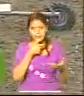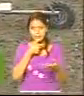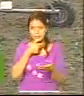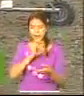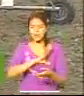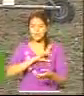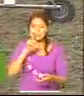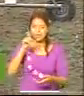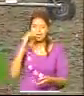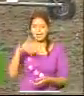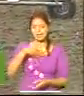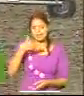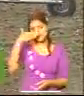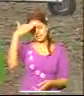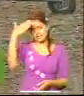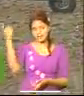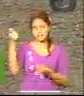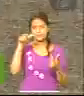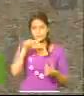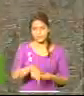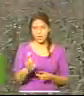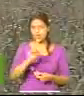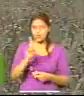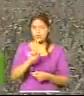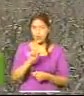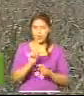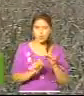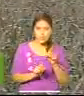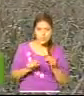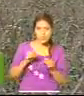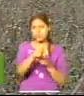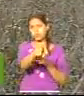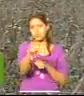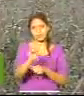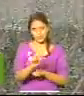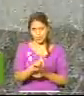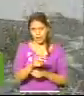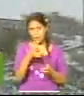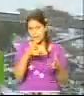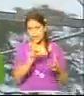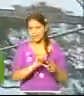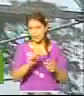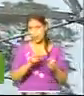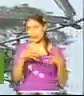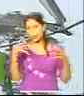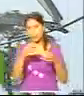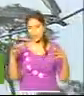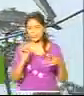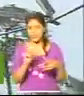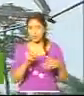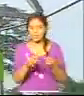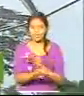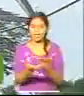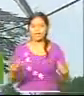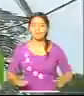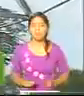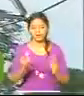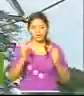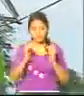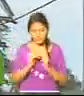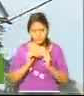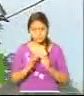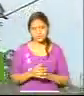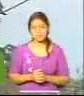República de Irán. Todos son los cohetes que dicen, no, es riego para la vida. Estos no son bombas atómicas. y